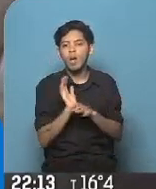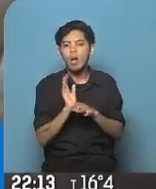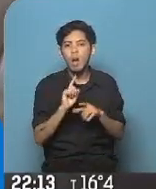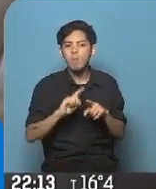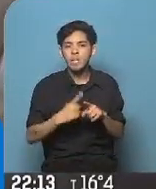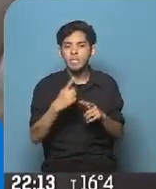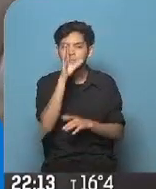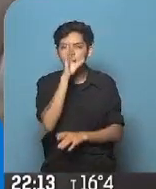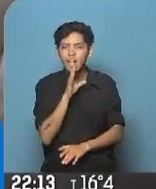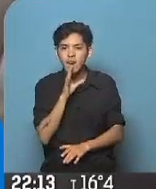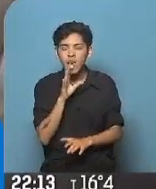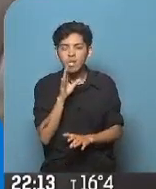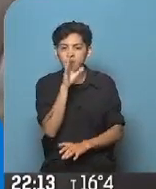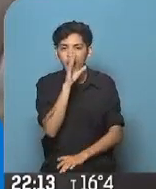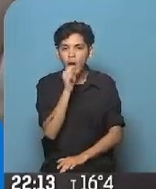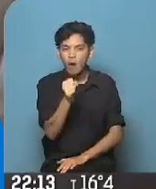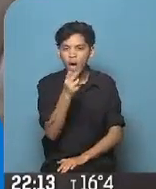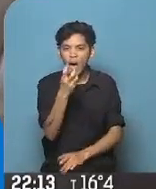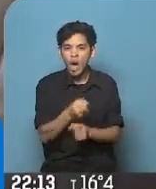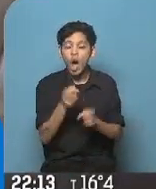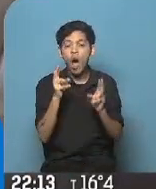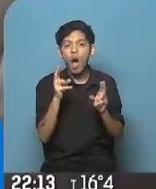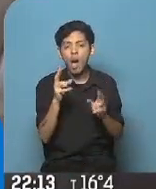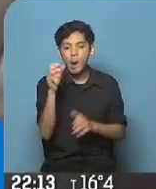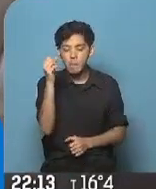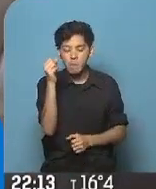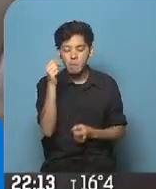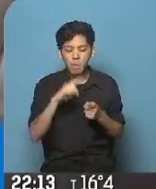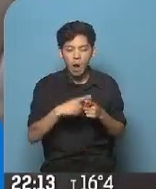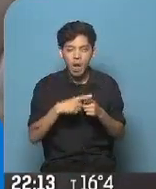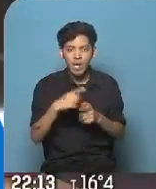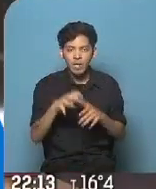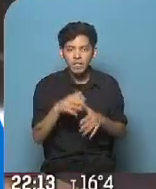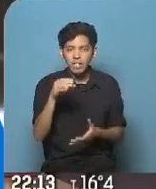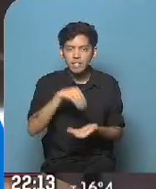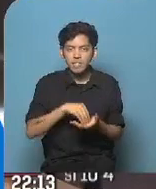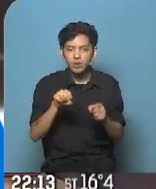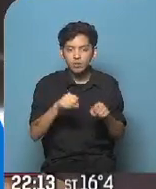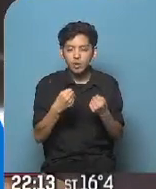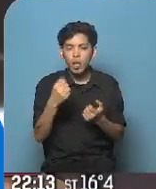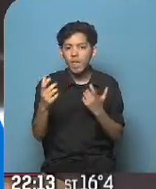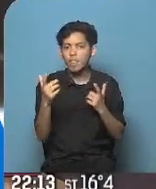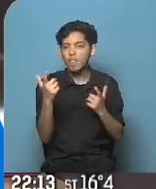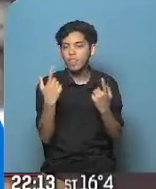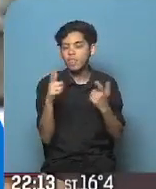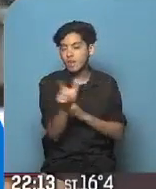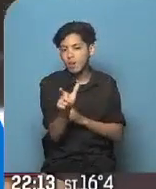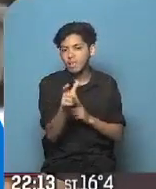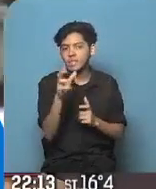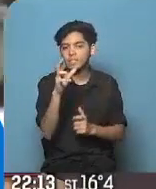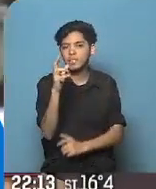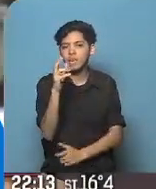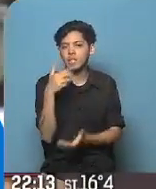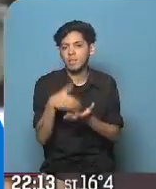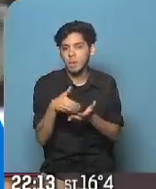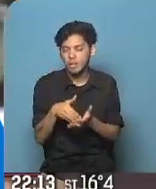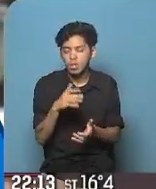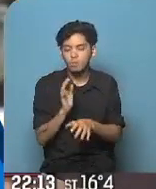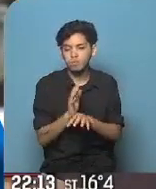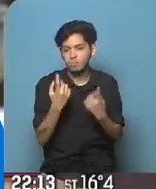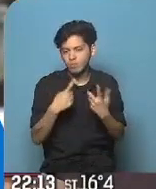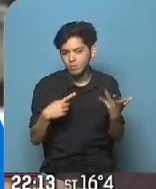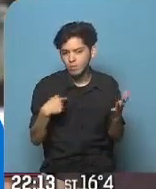serena. De hecho, era tan serena que algunos decían, ojalá esta política se mueva más a ver si la ruptura de clases, la diferencia de clases, la desigualdad, el racismo, todos estos problemas que